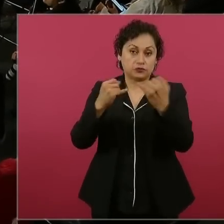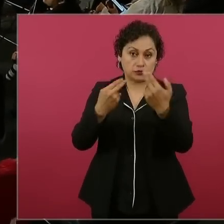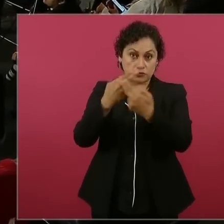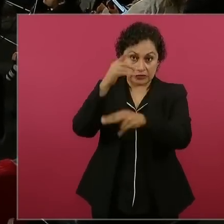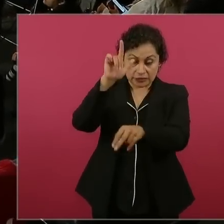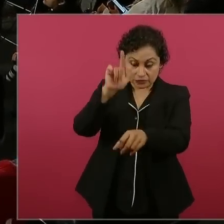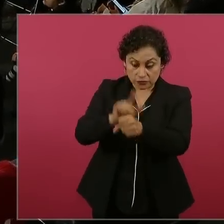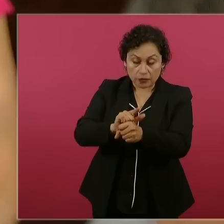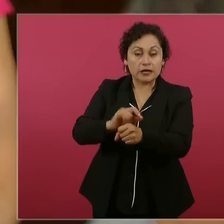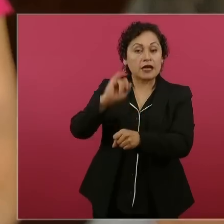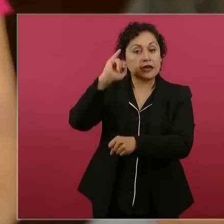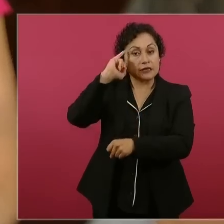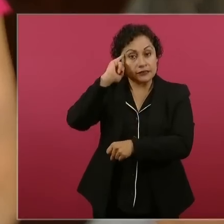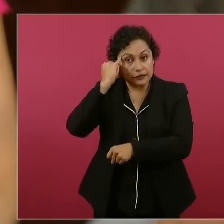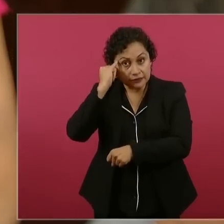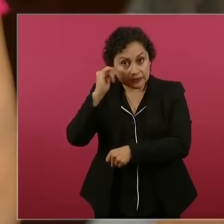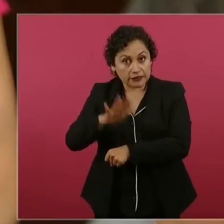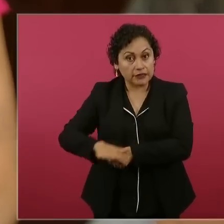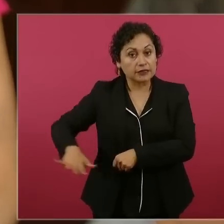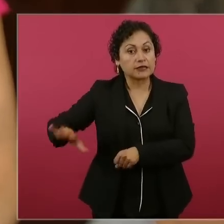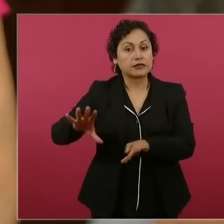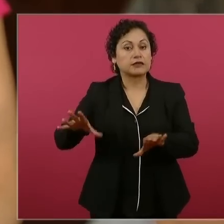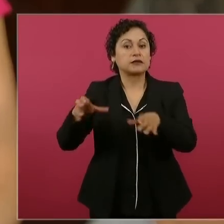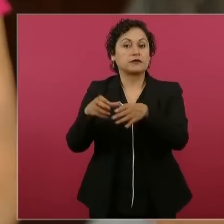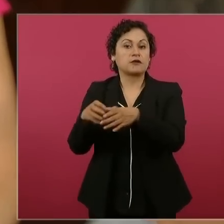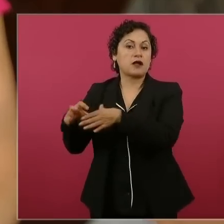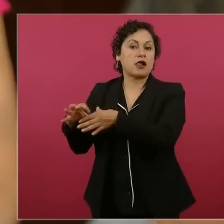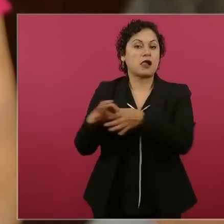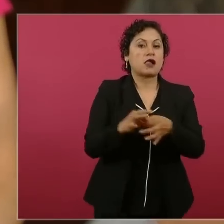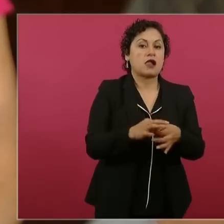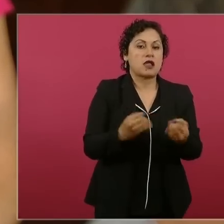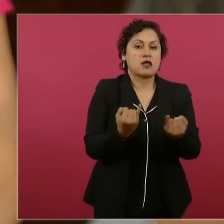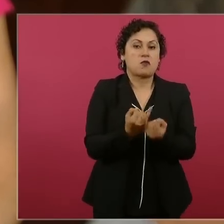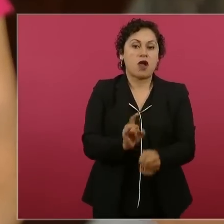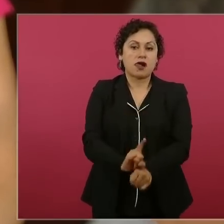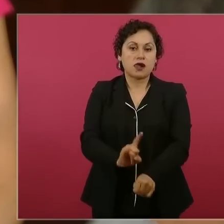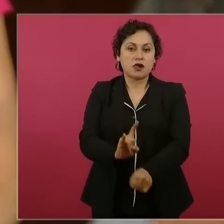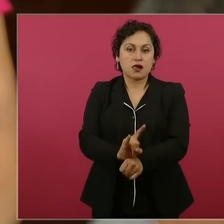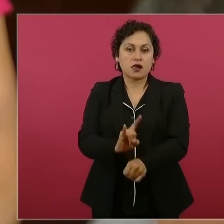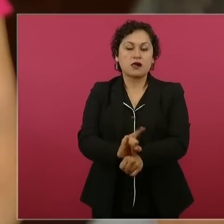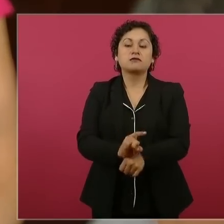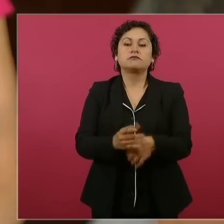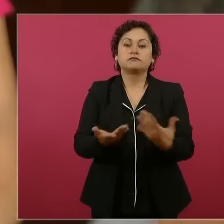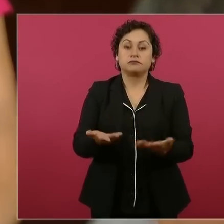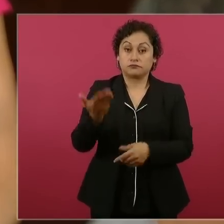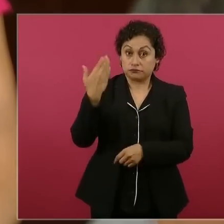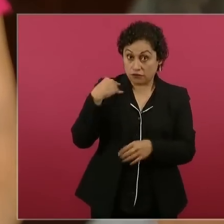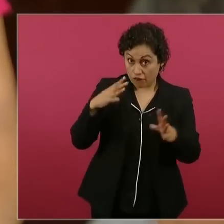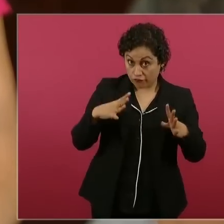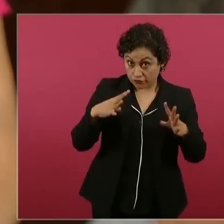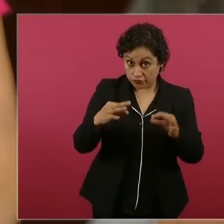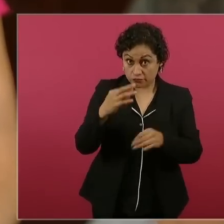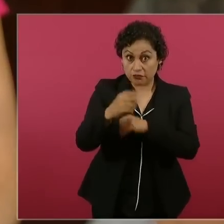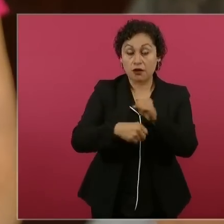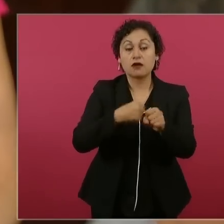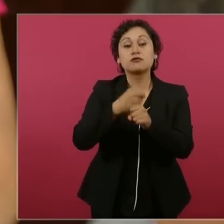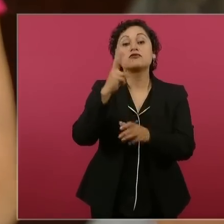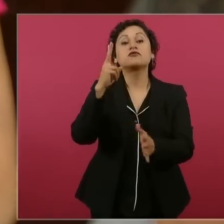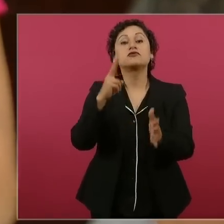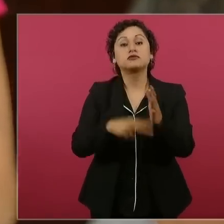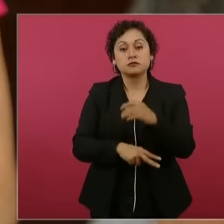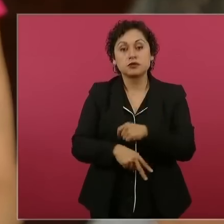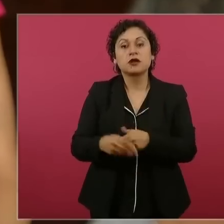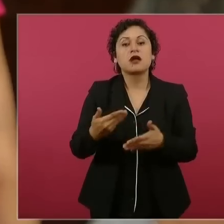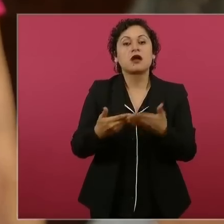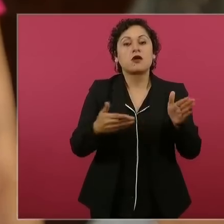Pueblos Indígenas a esta área de simulación que ha sido creada desde el año 2000 y que actualmente sigue